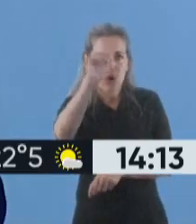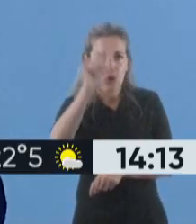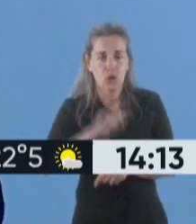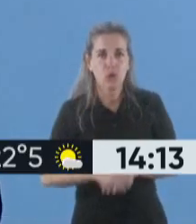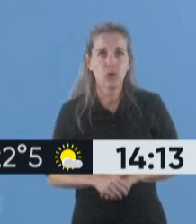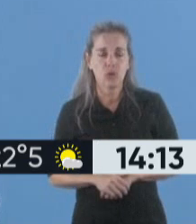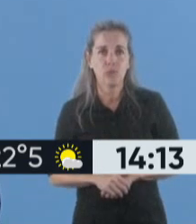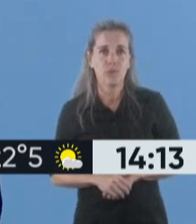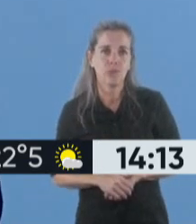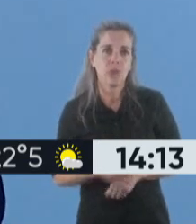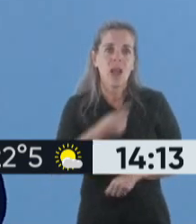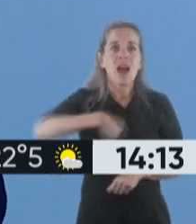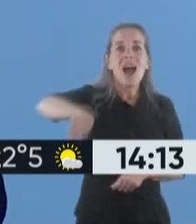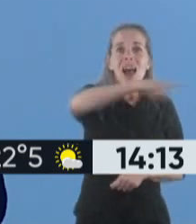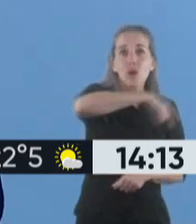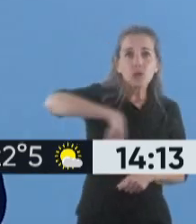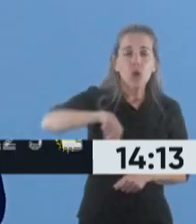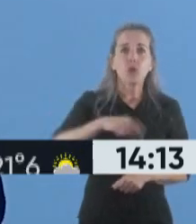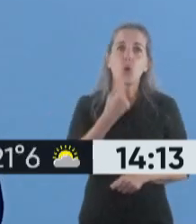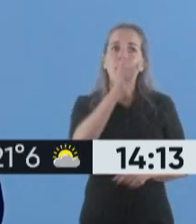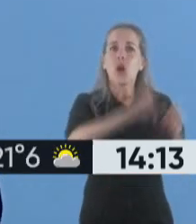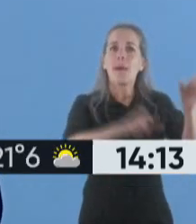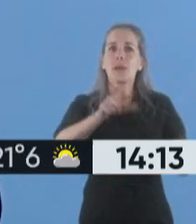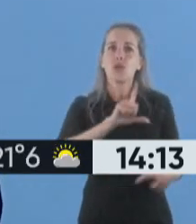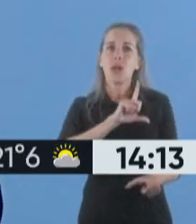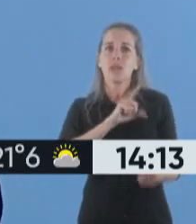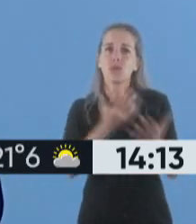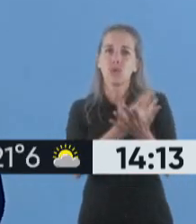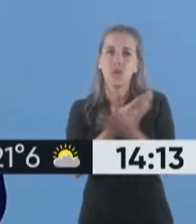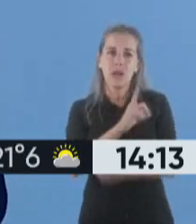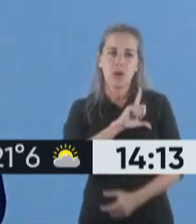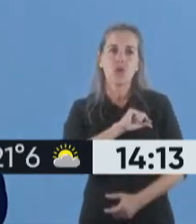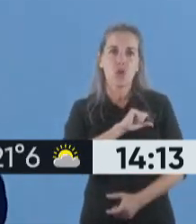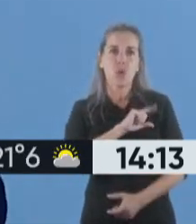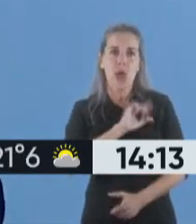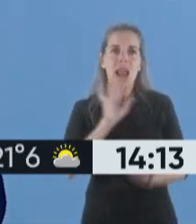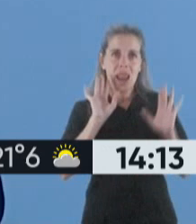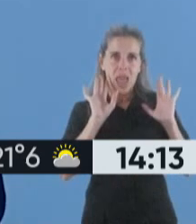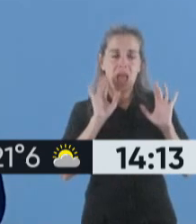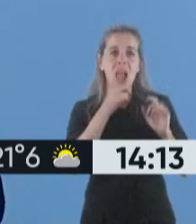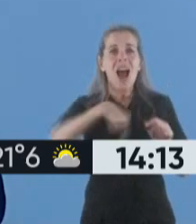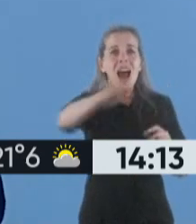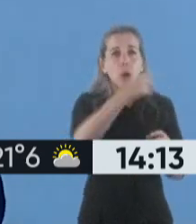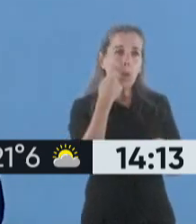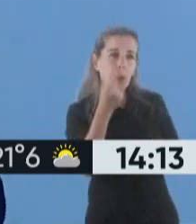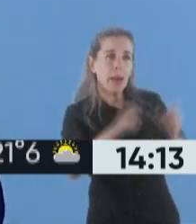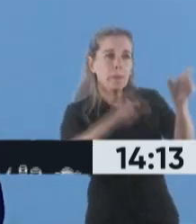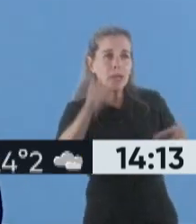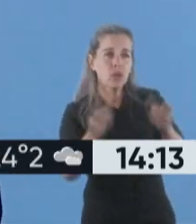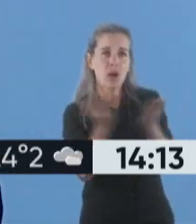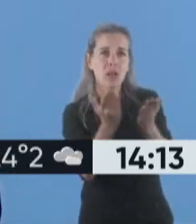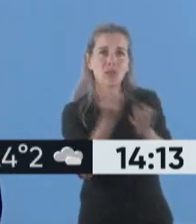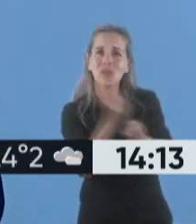A nosotros el dolor del otro nos duele. A nosotros la falta de estudios del otro nos